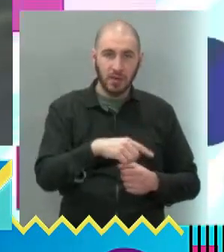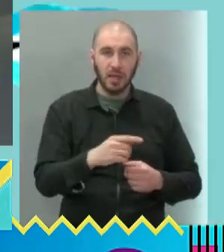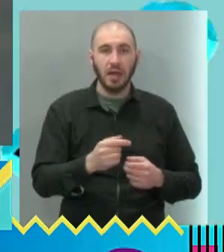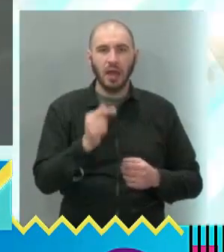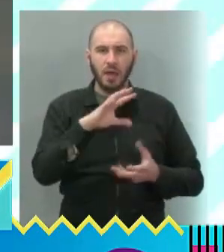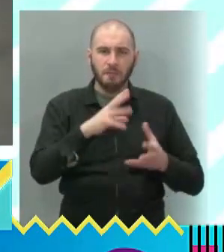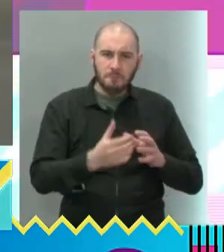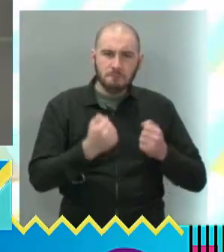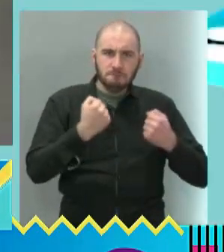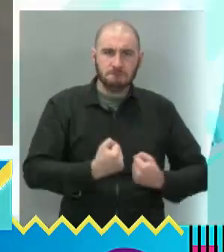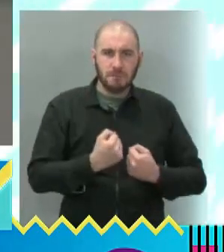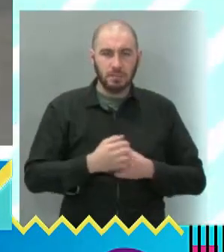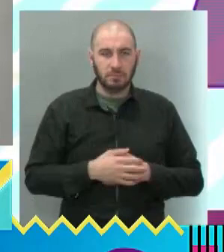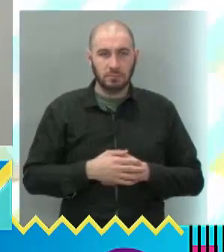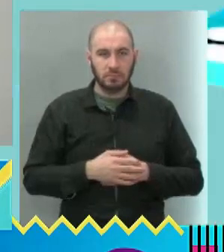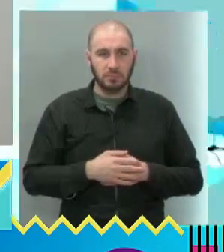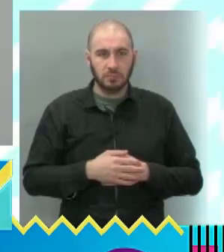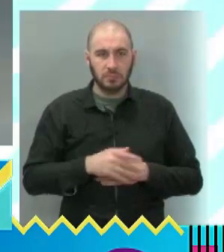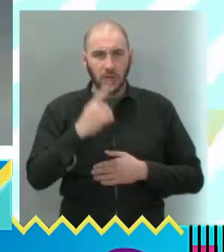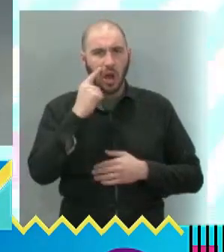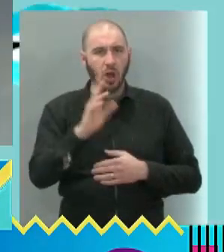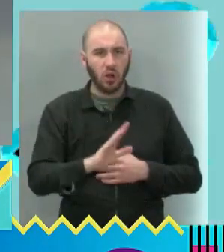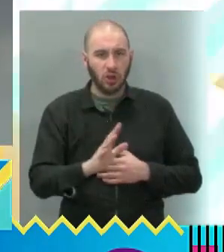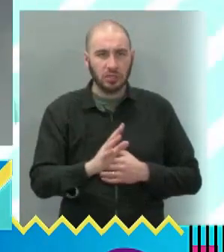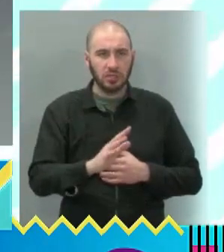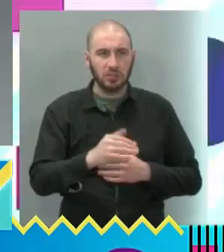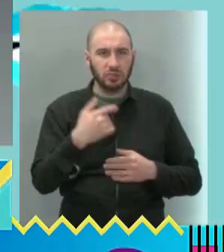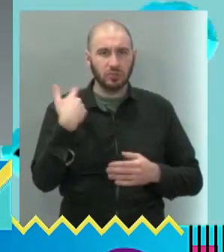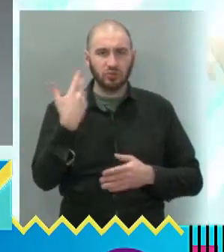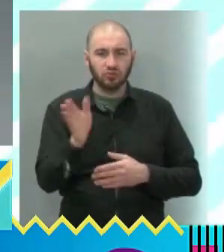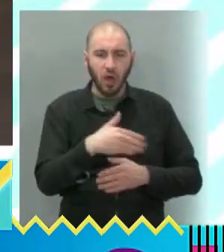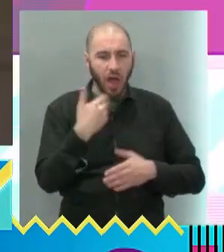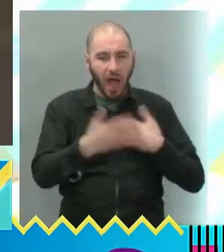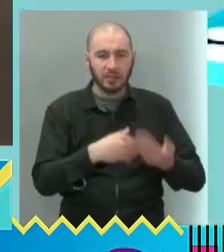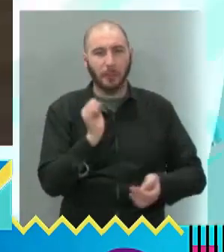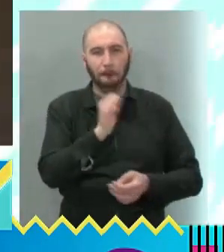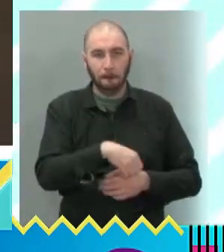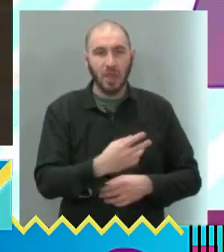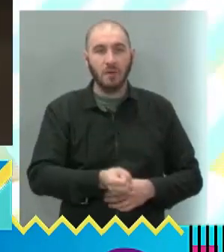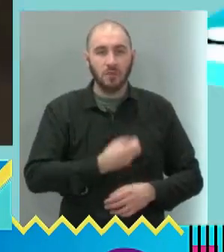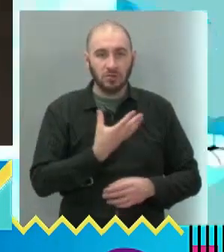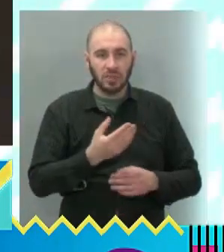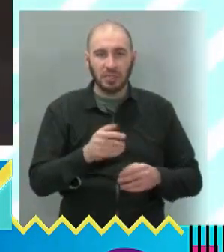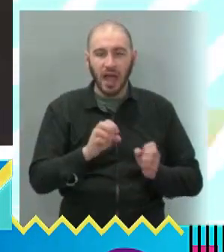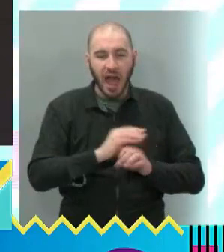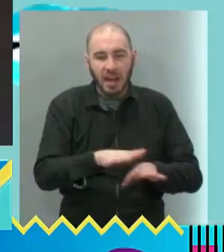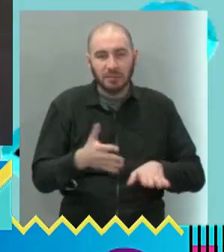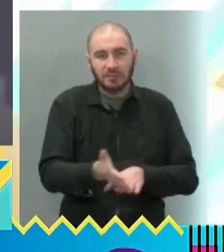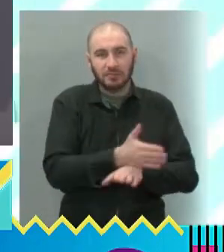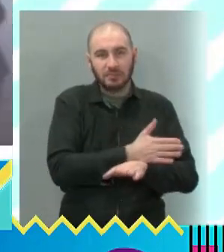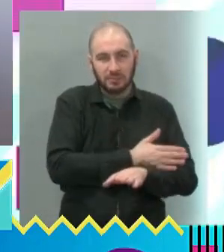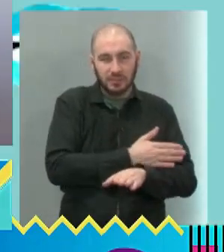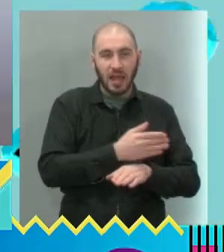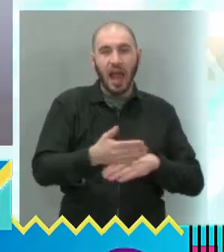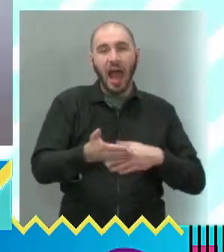una actitud de desconocimiento de todo lo que se ha hecho y con una voluntad de retrotraer todo a